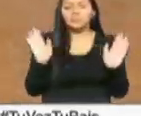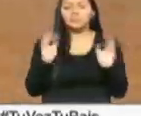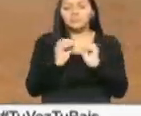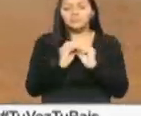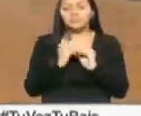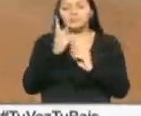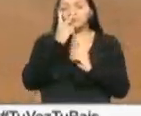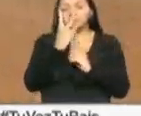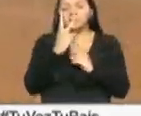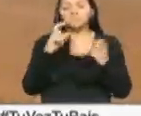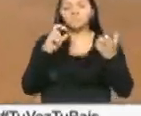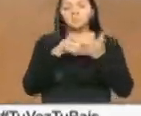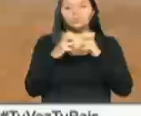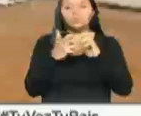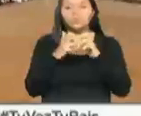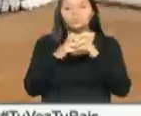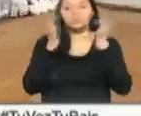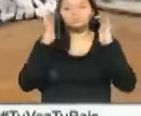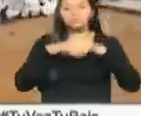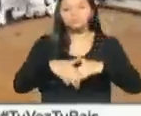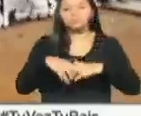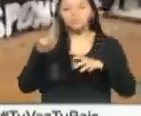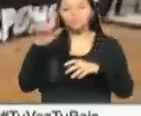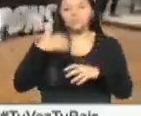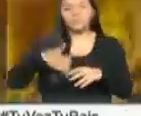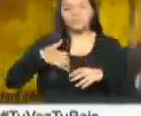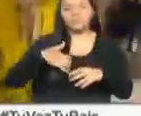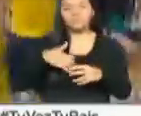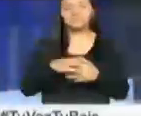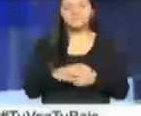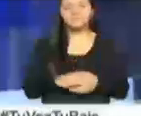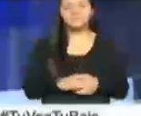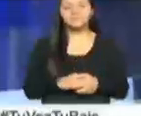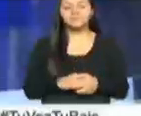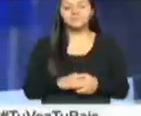puesto al borde del abismo a millones de argentinos.